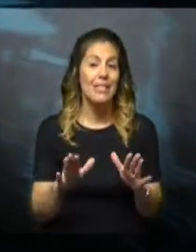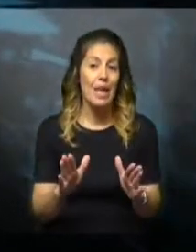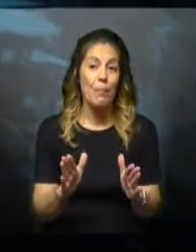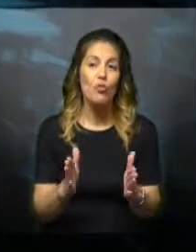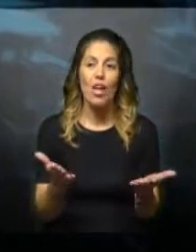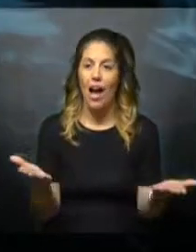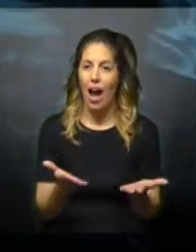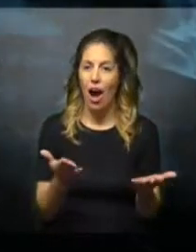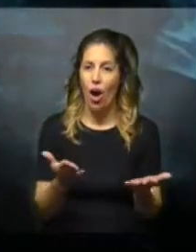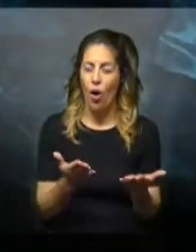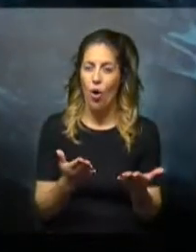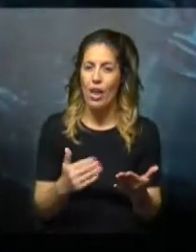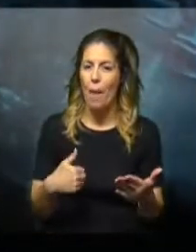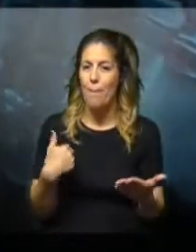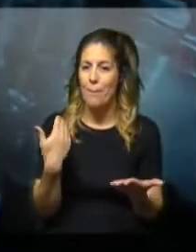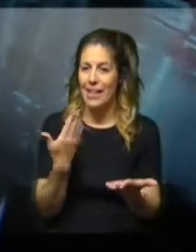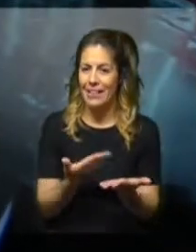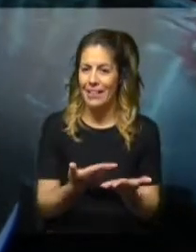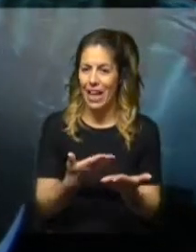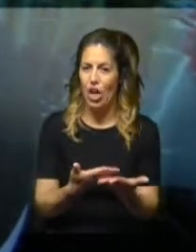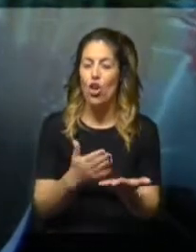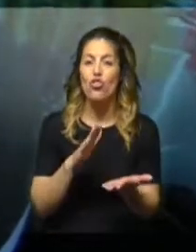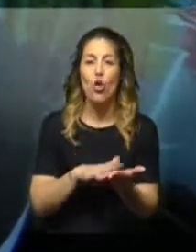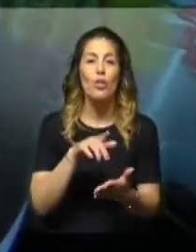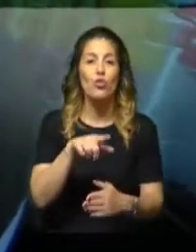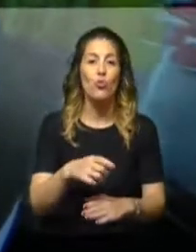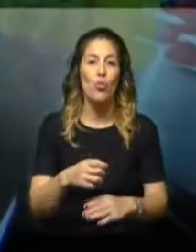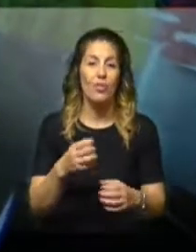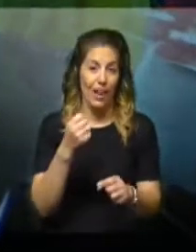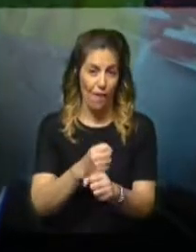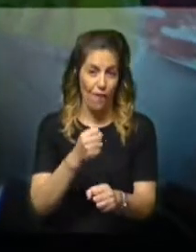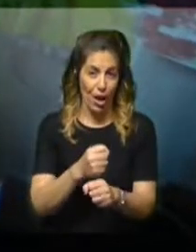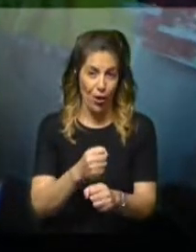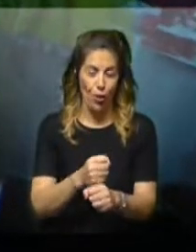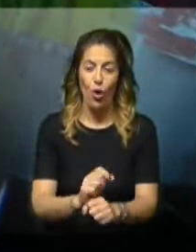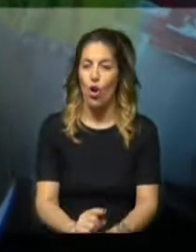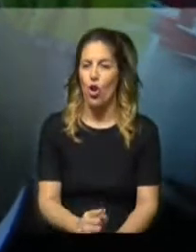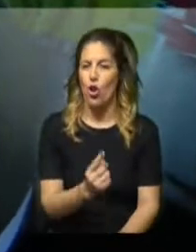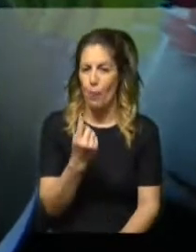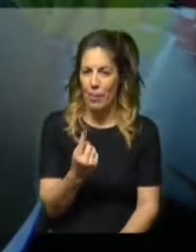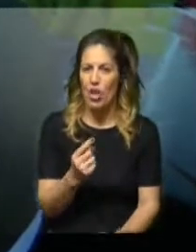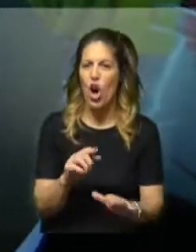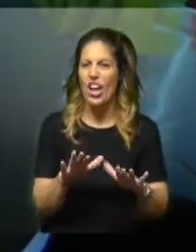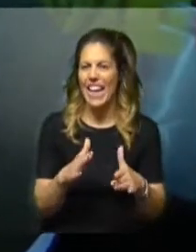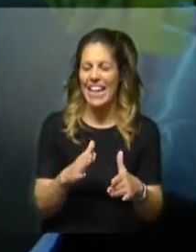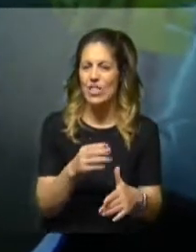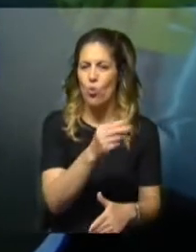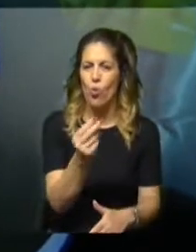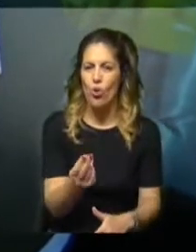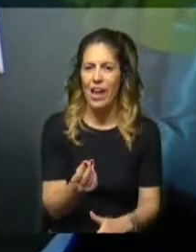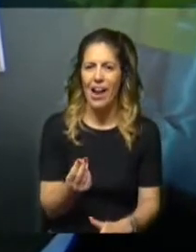poco a plantearnos sobre su profesión no Bueno lo primero es que es una caricatura